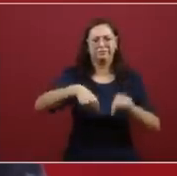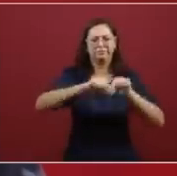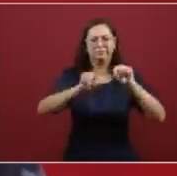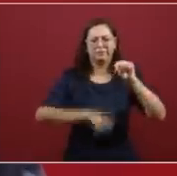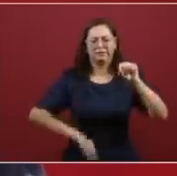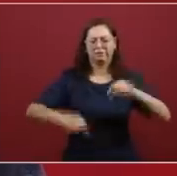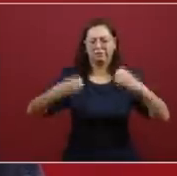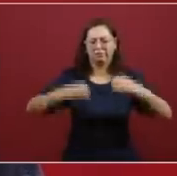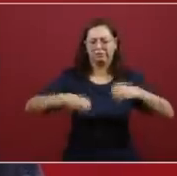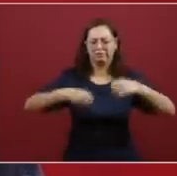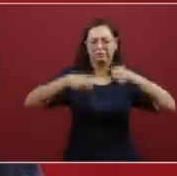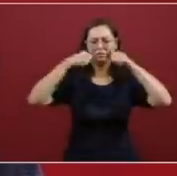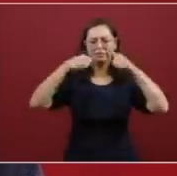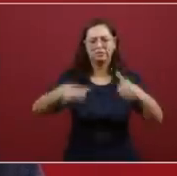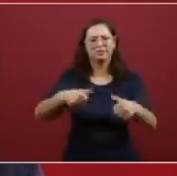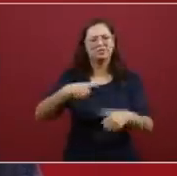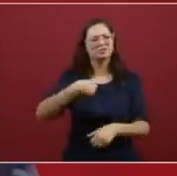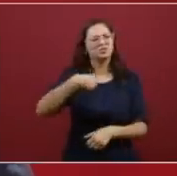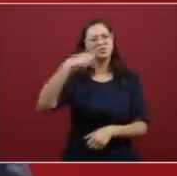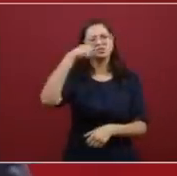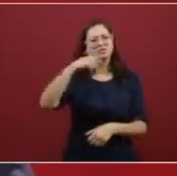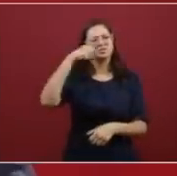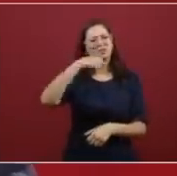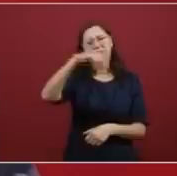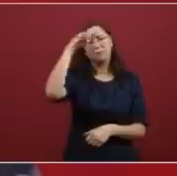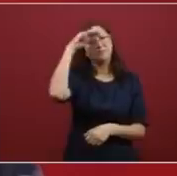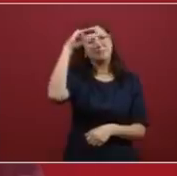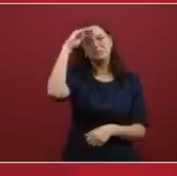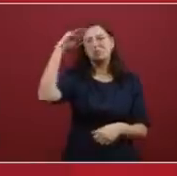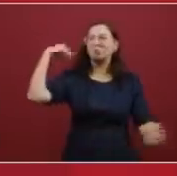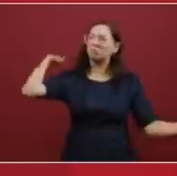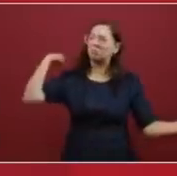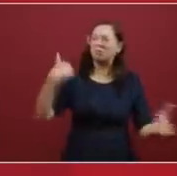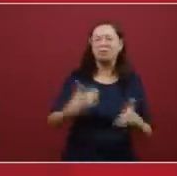Siempre he pensado, con todo respeto,